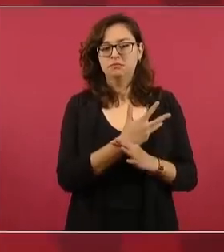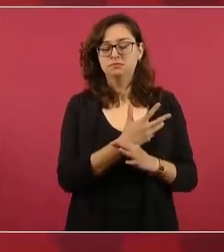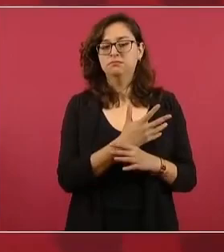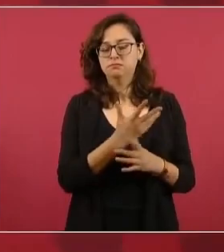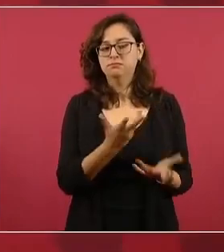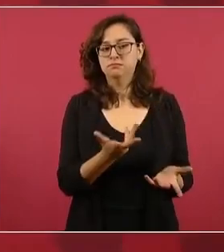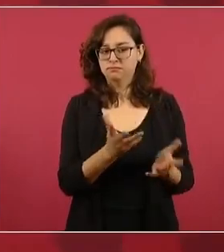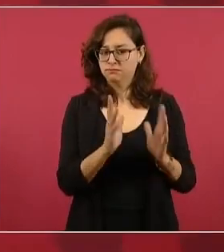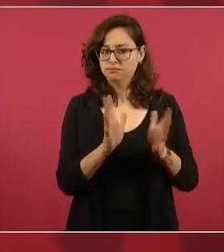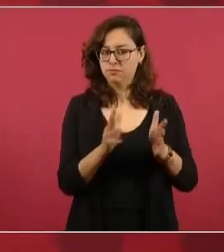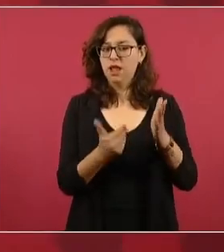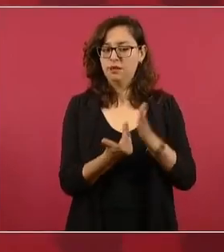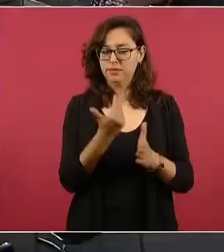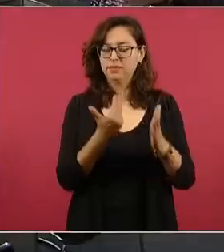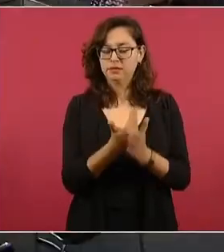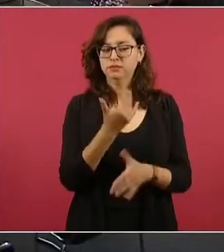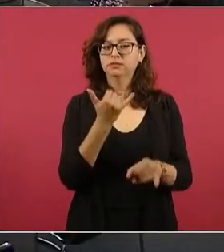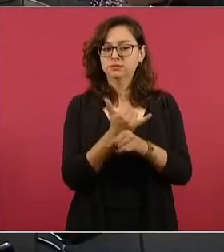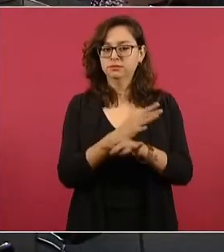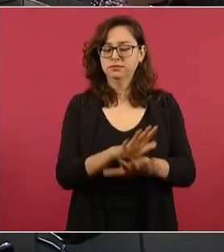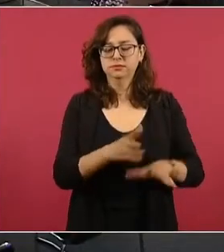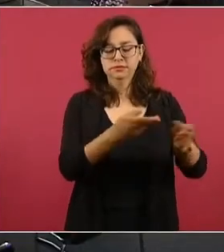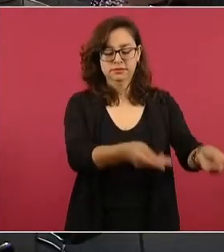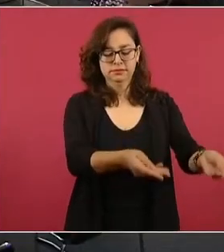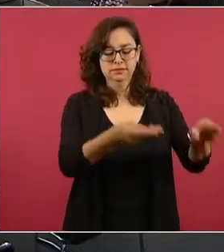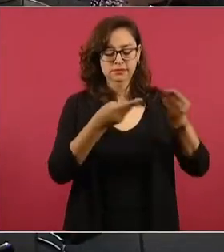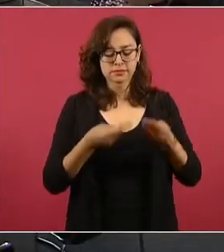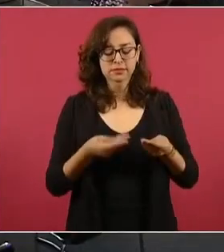seguridad. Y van a estar